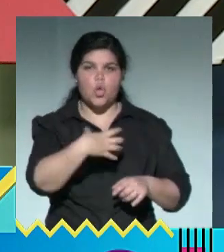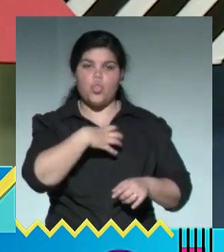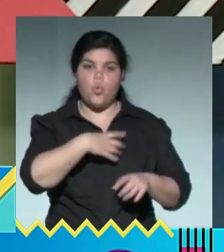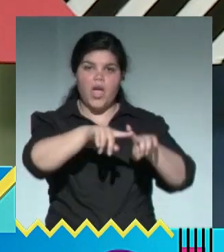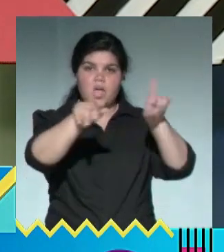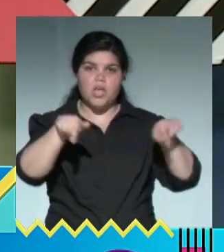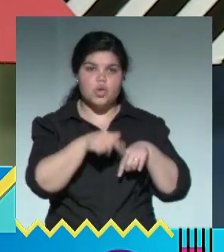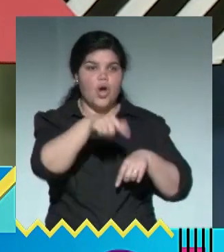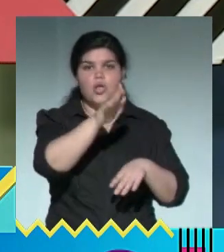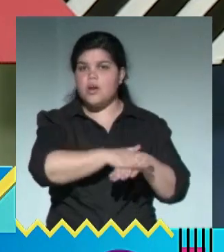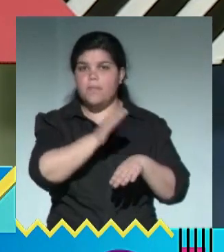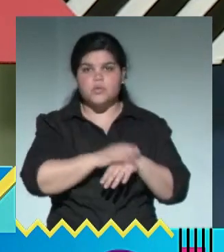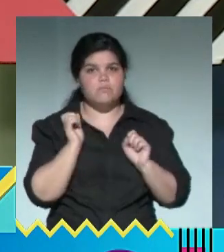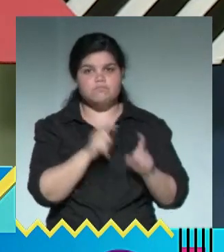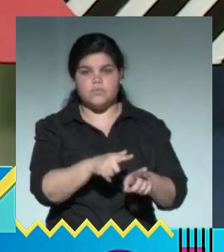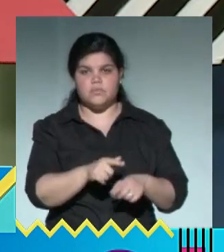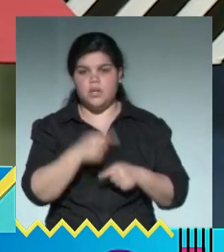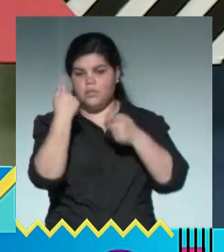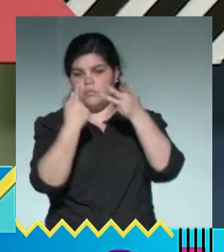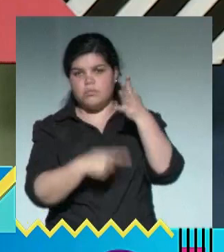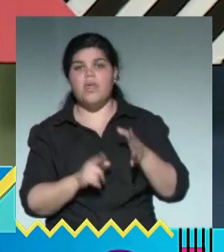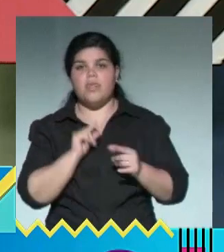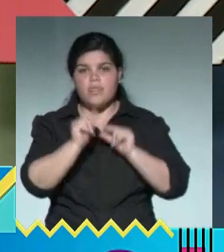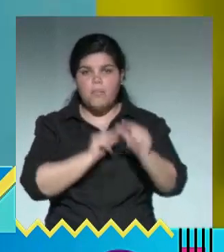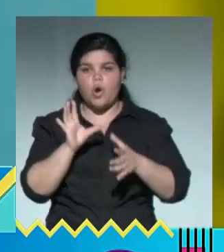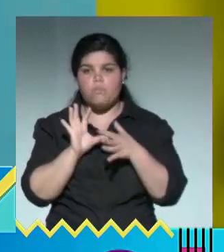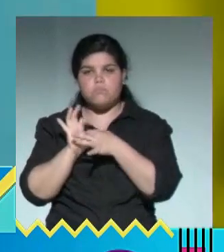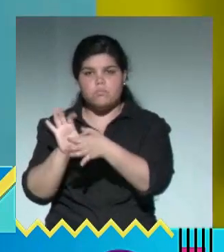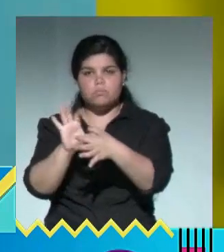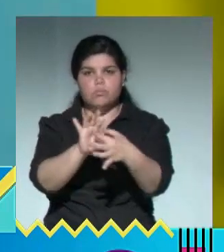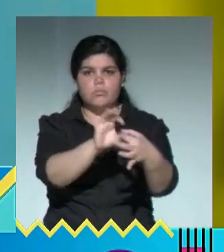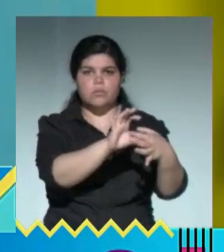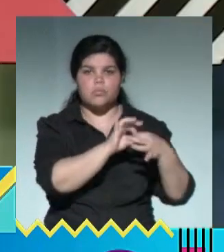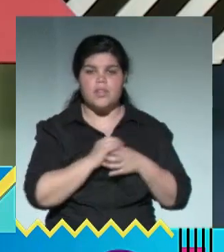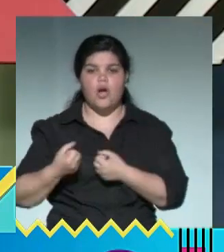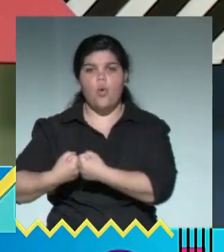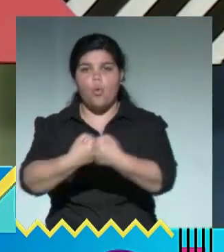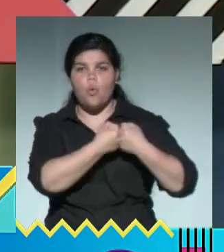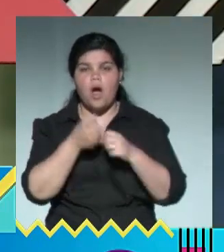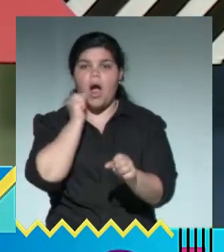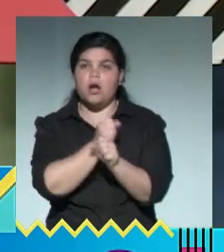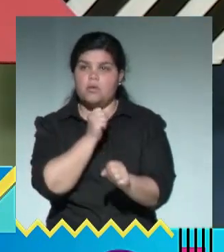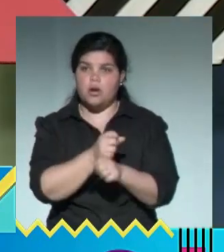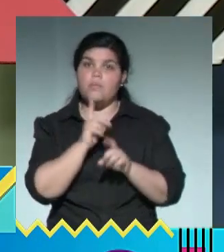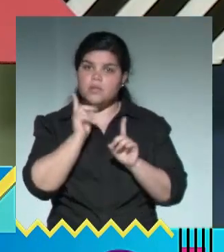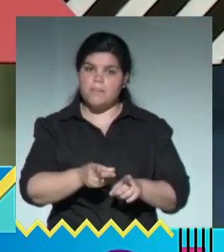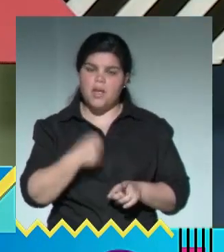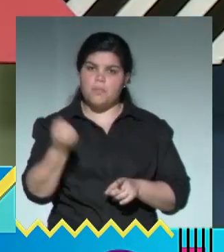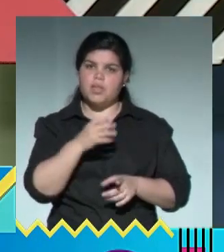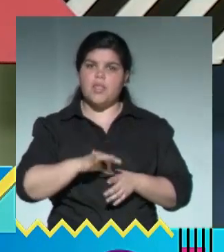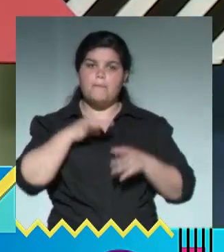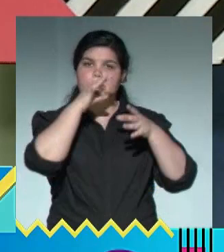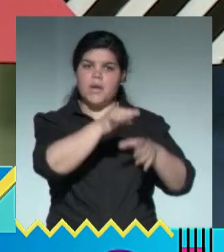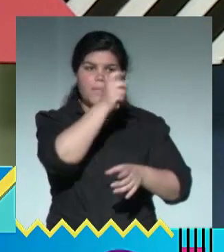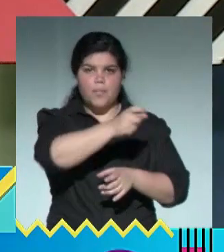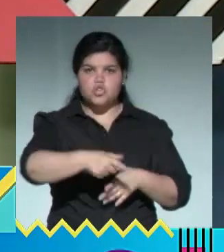mantenimiento de las picadas cortafuegos. Bueno, hemos ido articulando, ¿por qué? Porque hay que avisar, pero también hay que premiar al que lo hace bien y también hay que ser muy claro